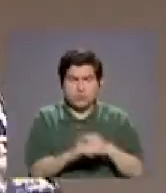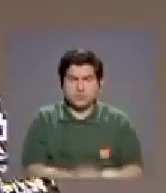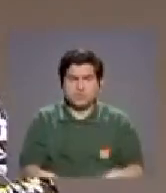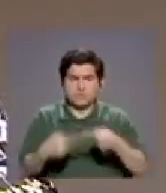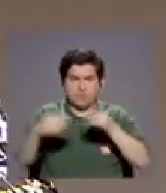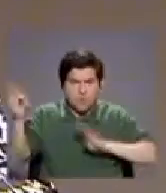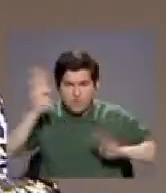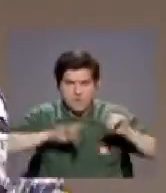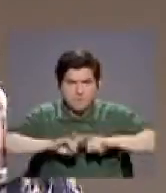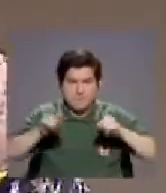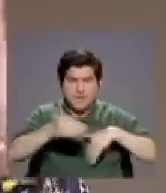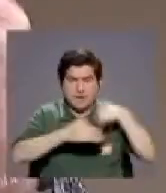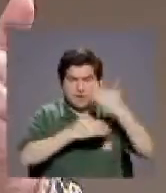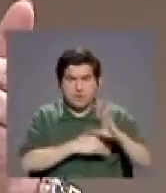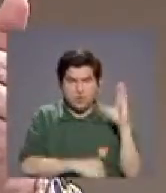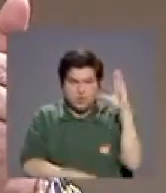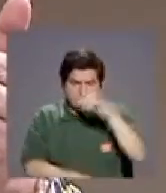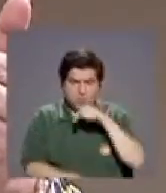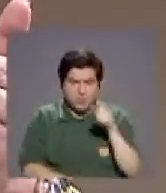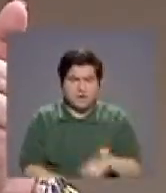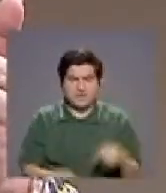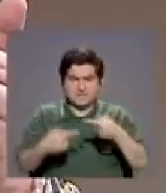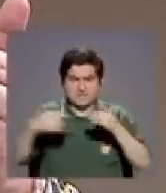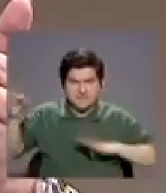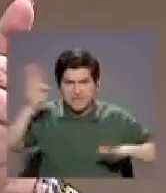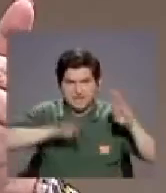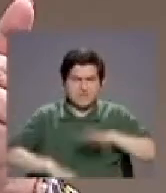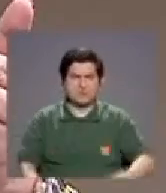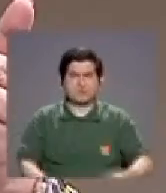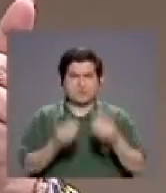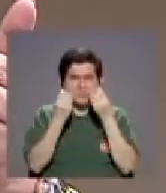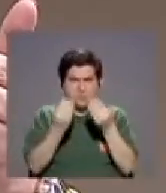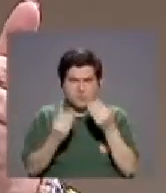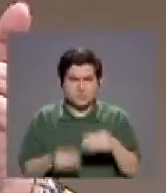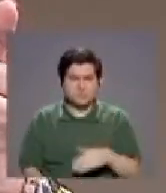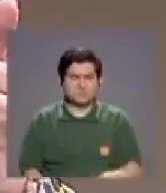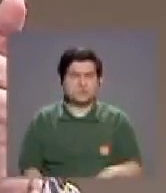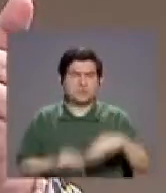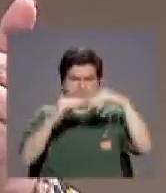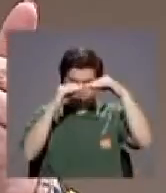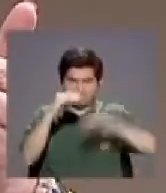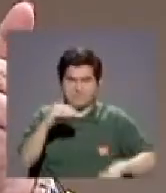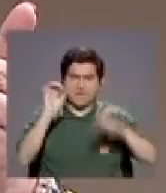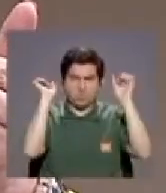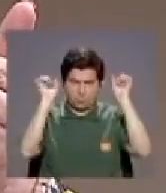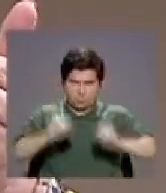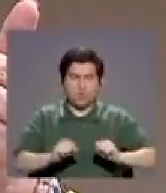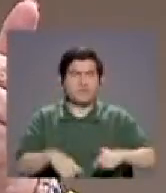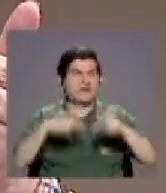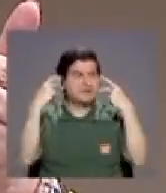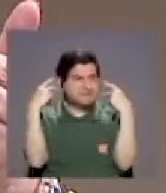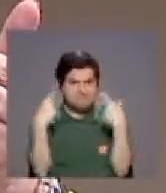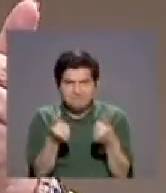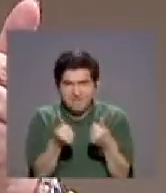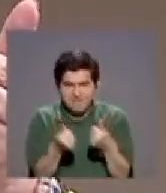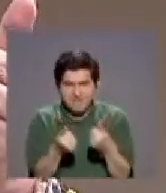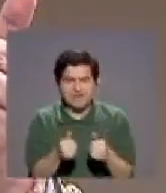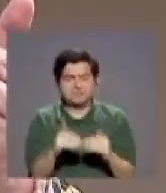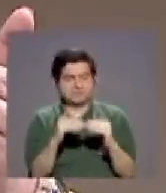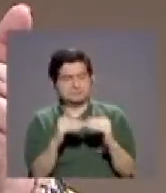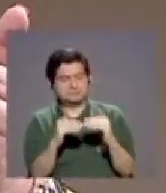pero posteriormente se ve que ese antibiótico era mucho, que podíamos dar uno de menor potencia, entonces inmediatamente se